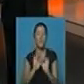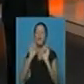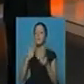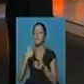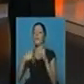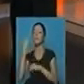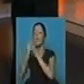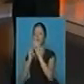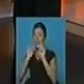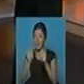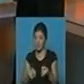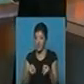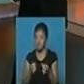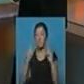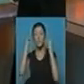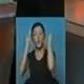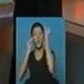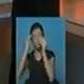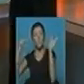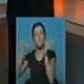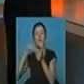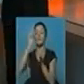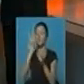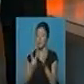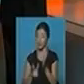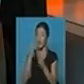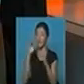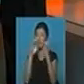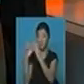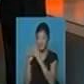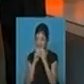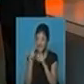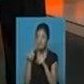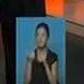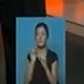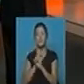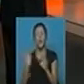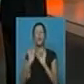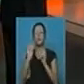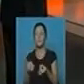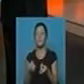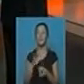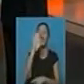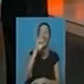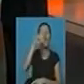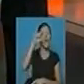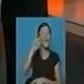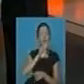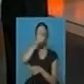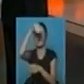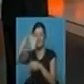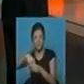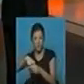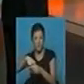siendo noticia y preocupación, Venezuela, la crítica situación política de este país y la participación de la OEA, intervención